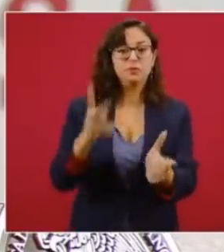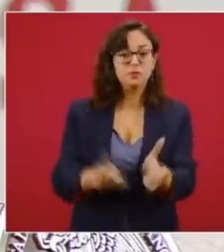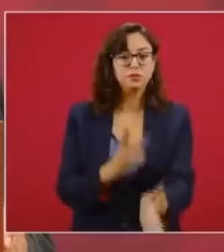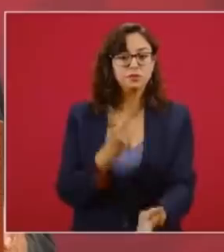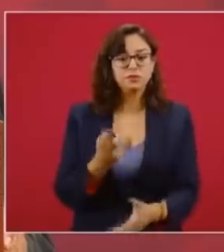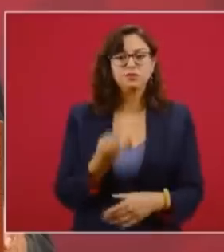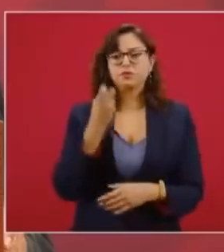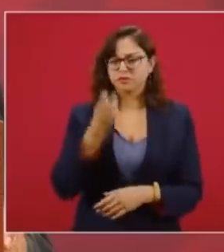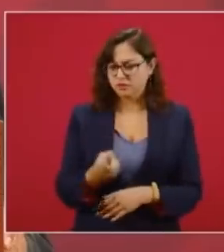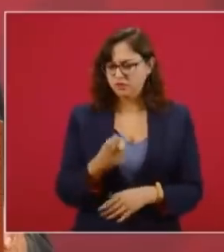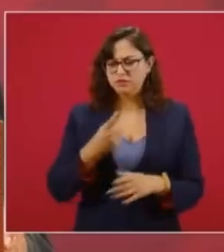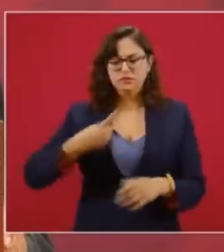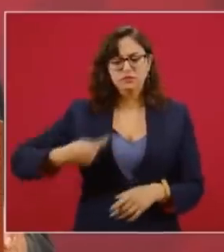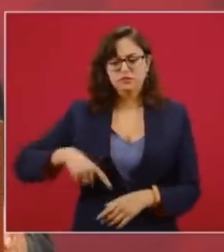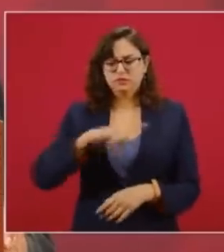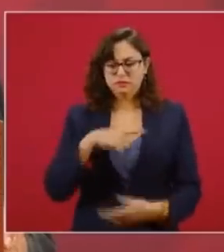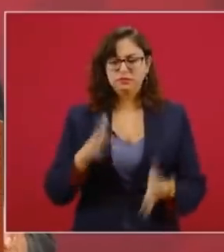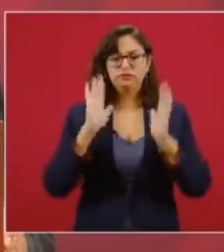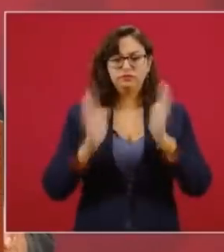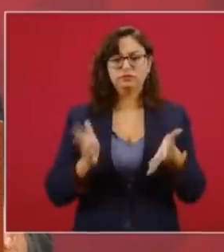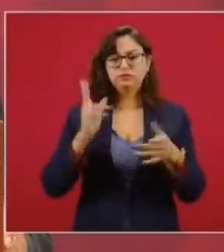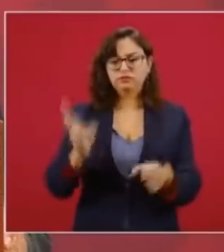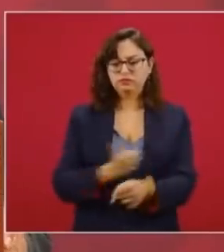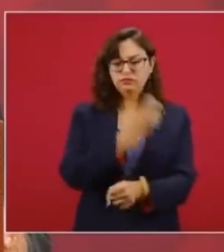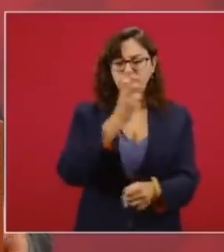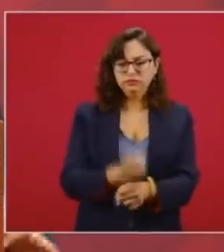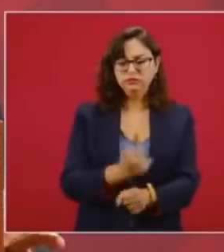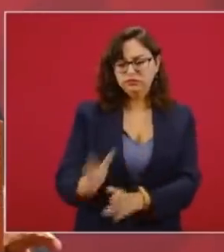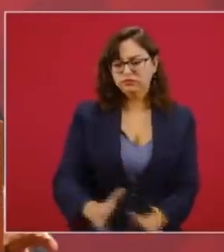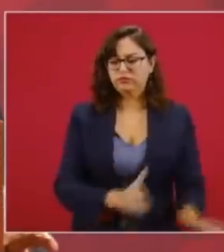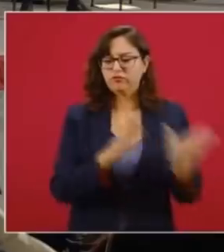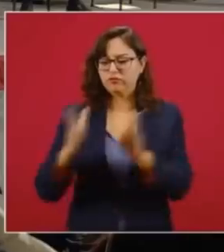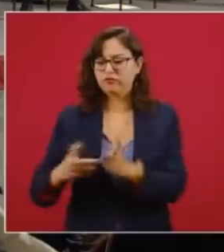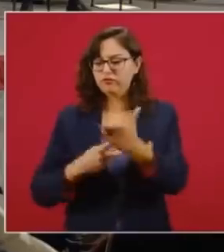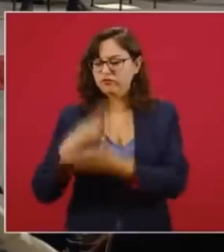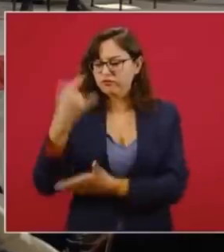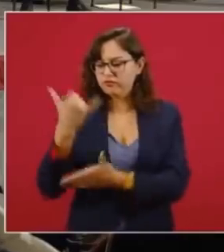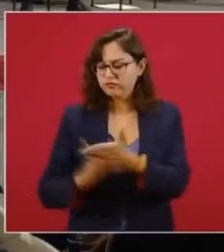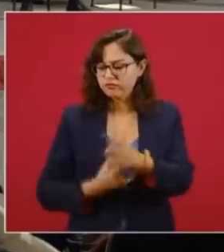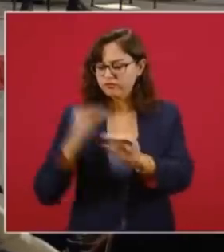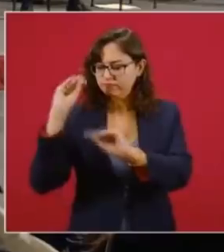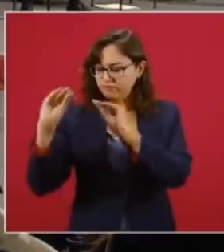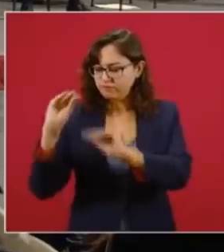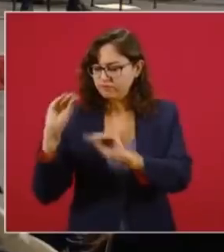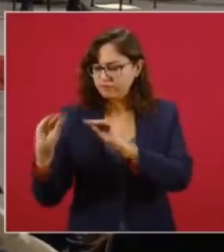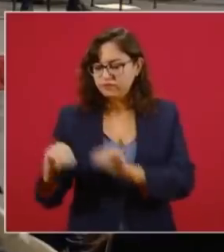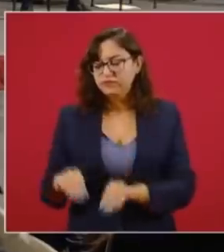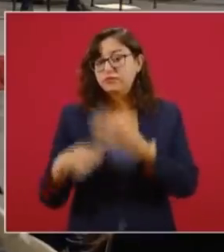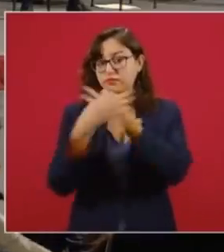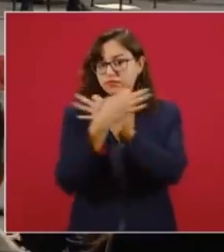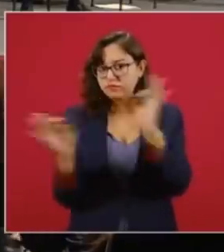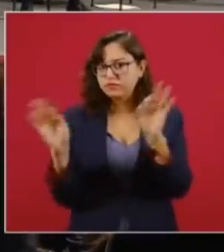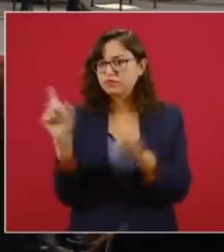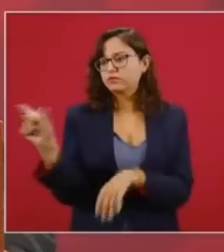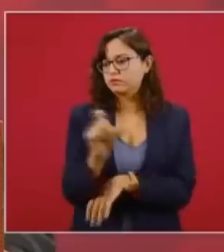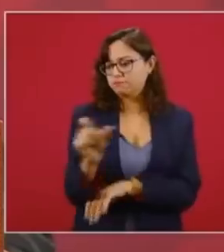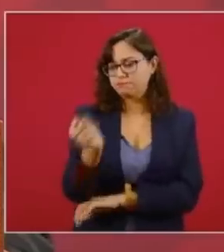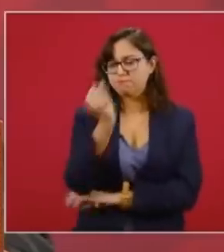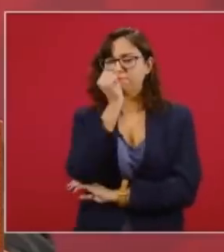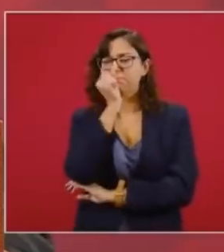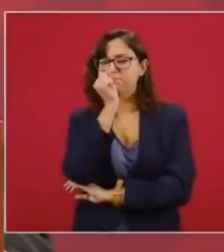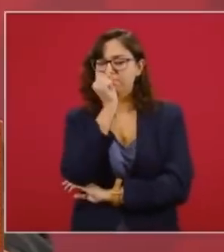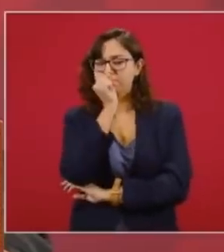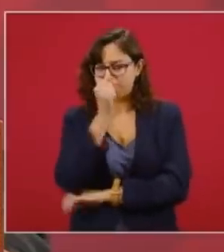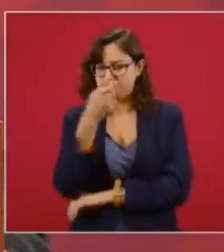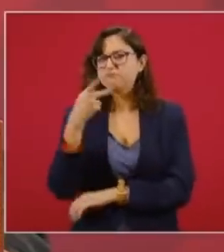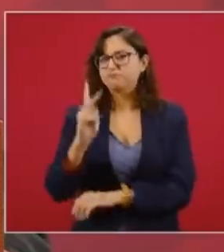estamos trabajando en el segundo paquete que vamos a anunciar, esperemos pronto, no sabemos cuándo tengamos ya definido,